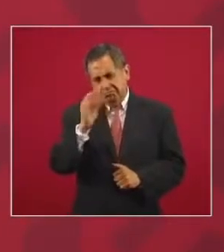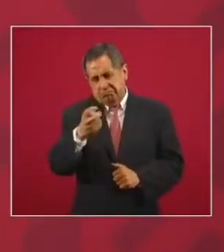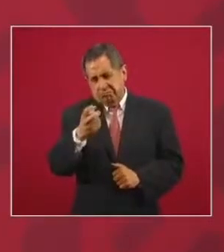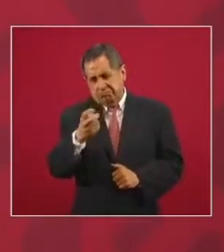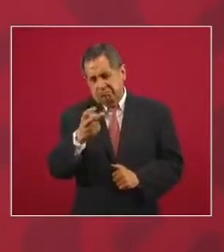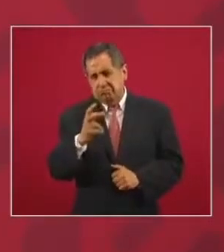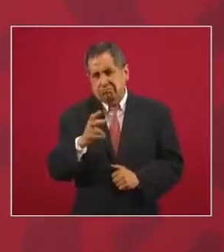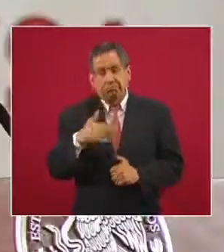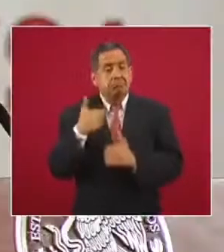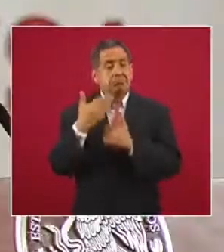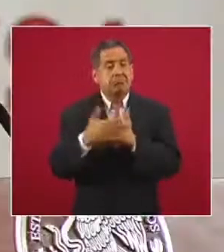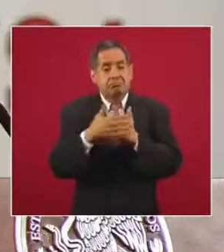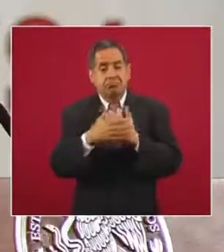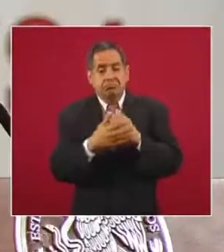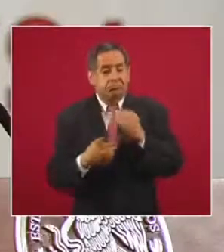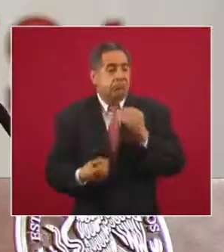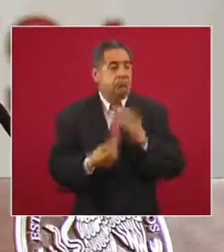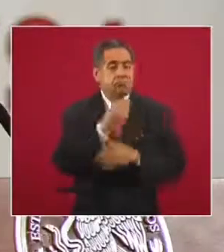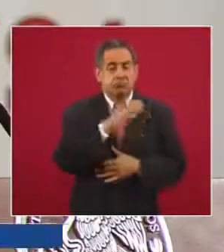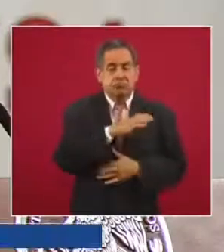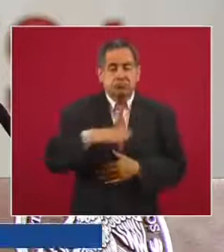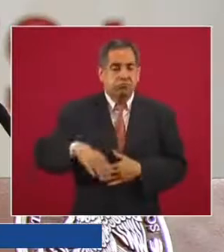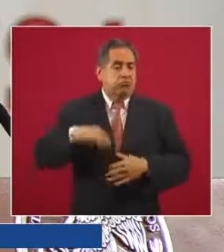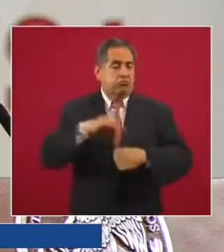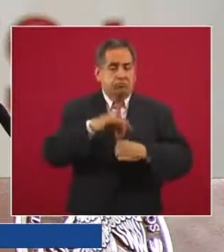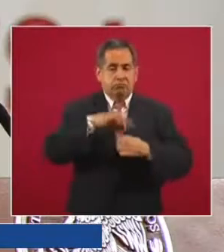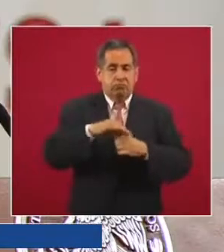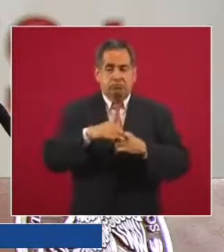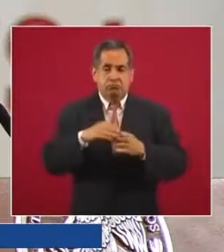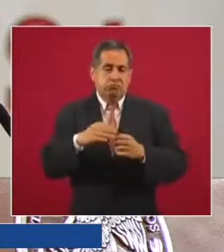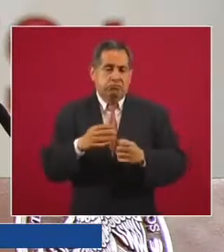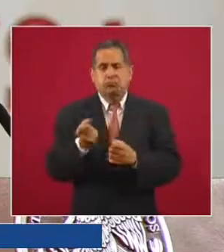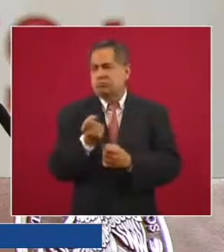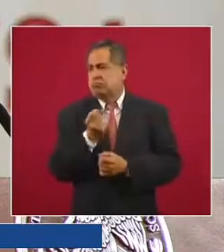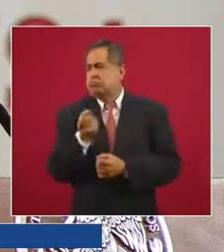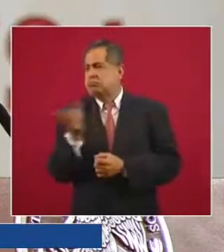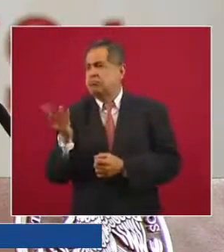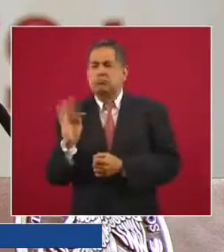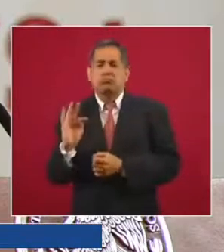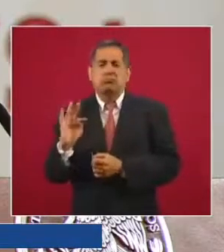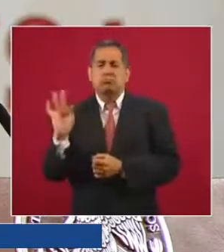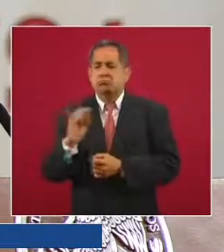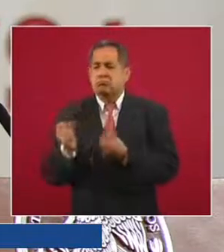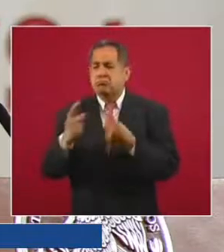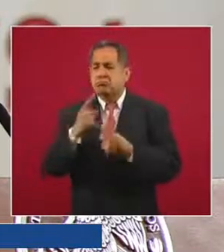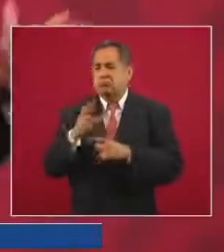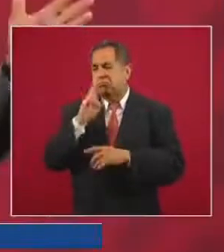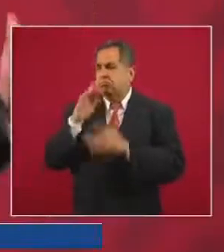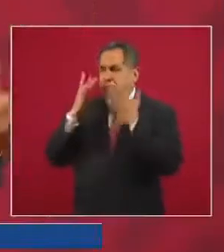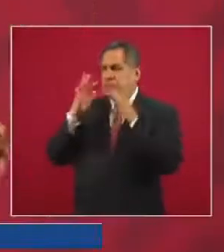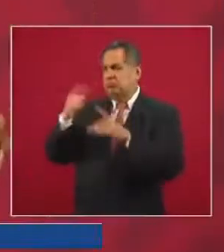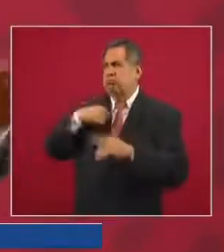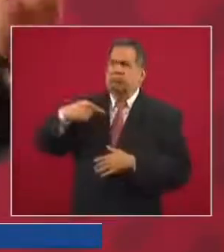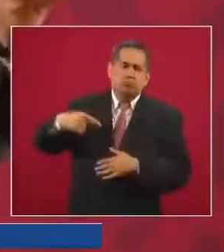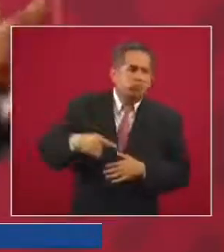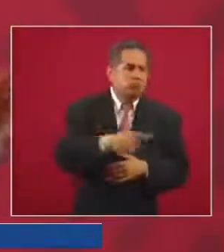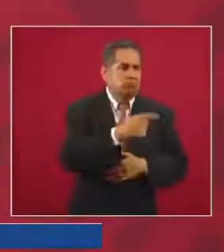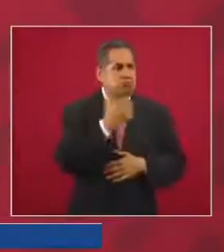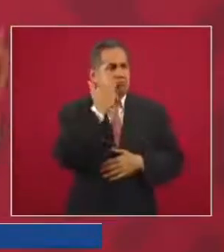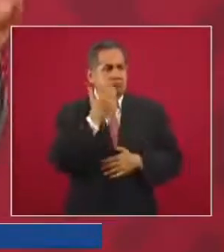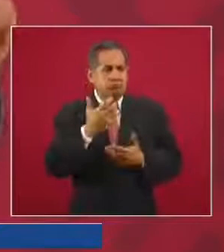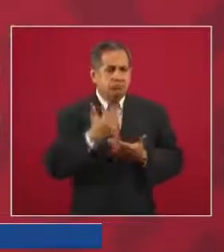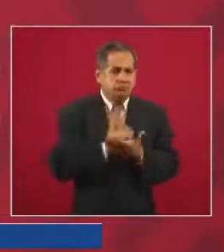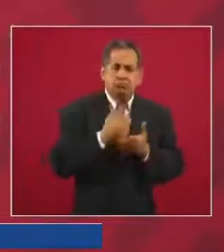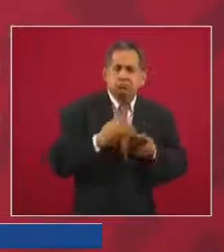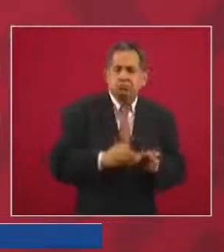porque ya van a venir las elecciones y el que quiera agarrar